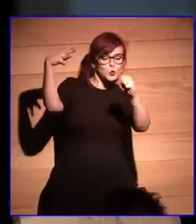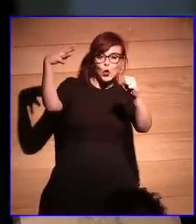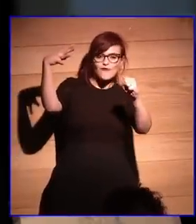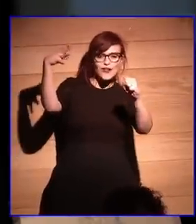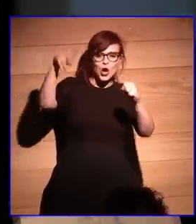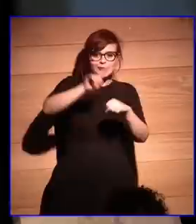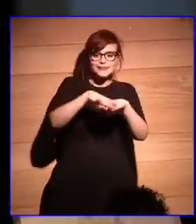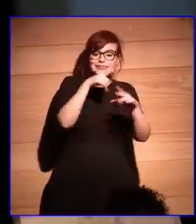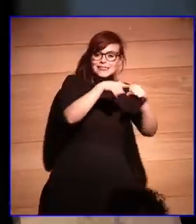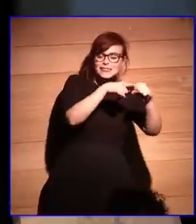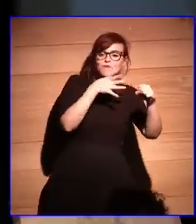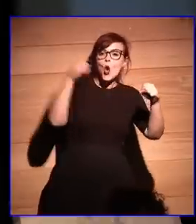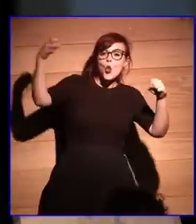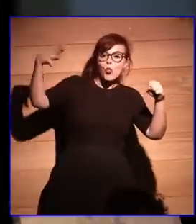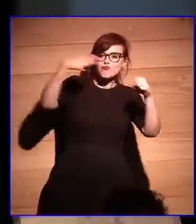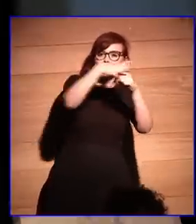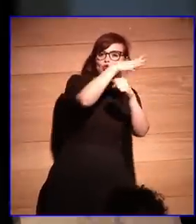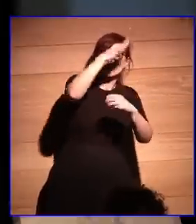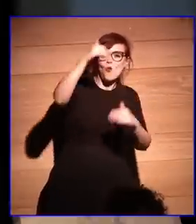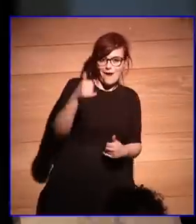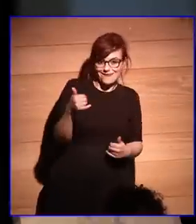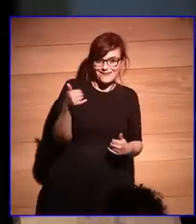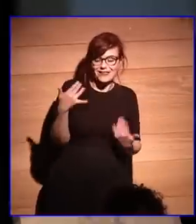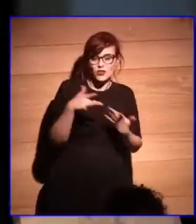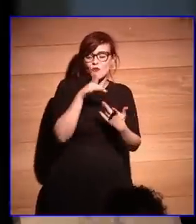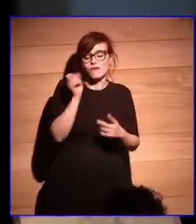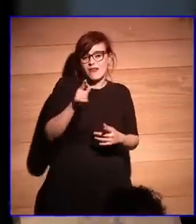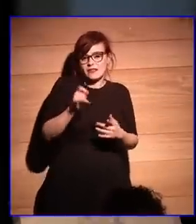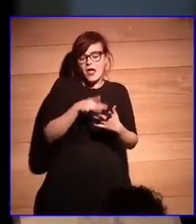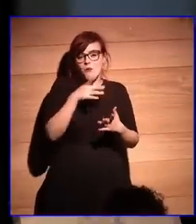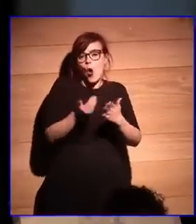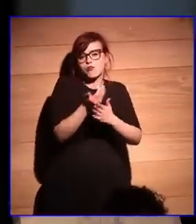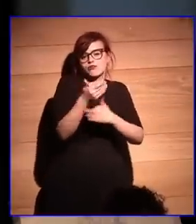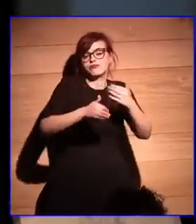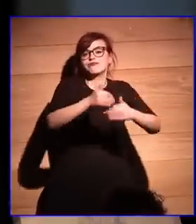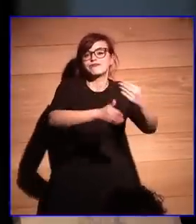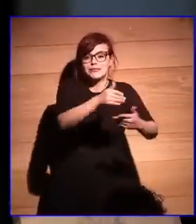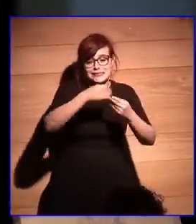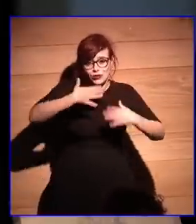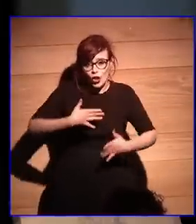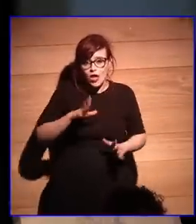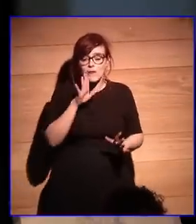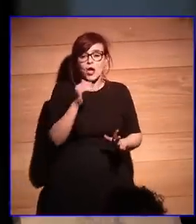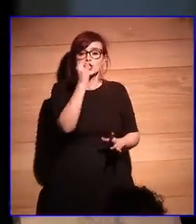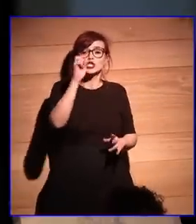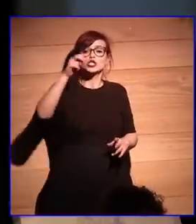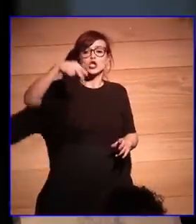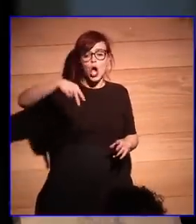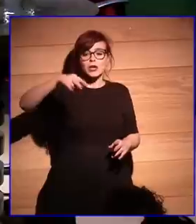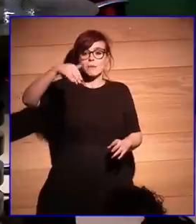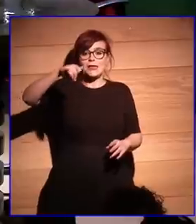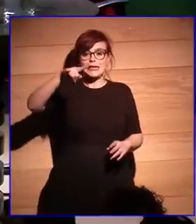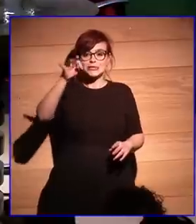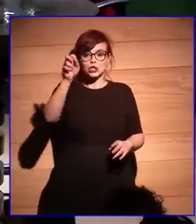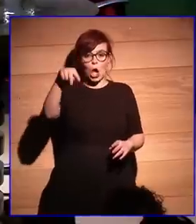ningún sentido. Así que eso se ha visto muchas veces en versiones cada vez más sofisticadas, porque efectivamente... Milton, por ejemplo, ¿no?